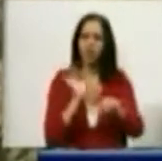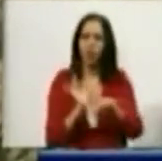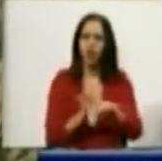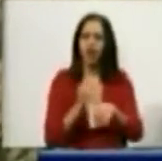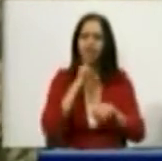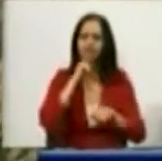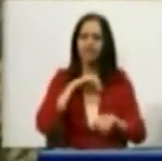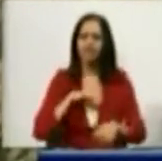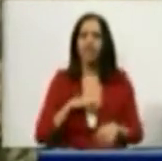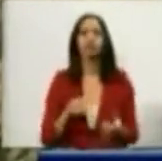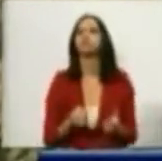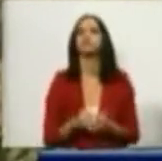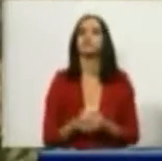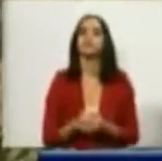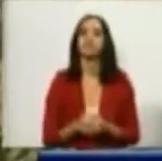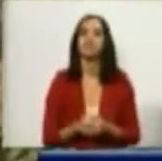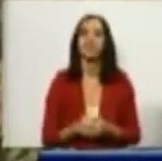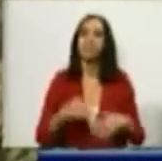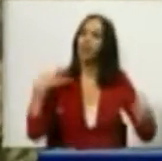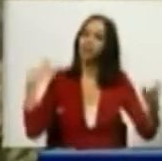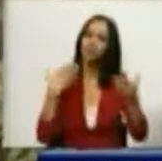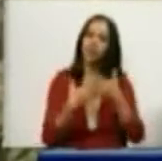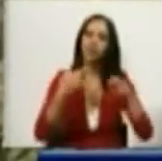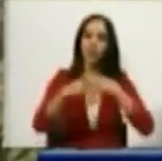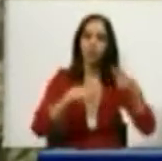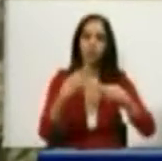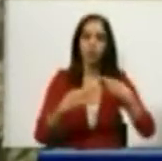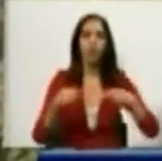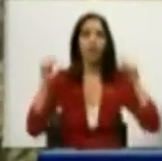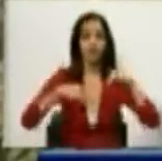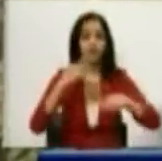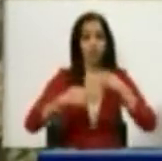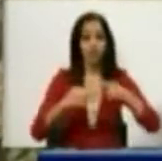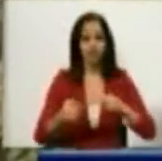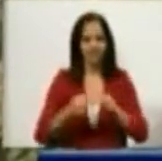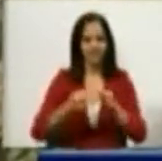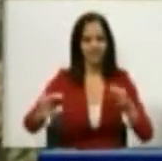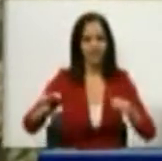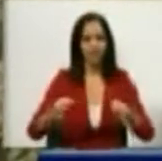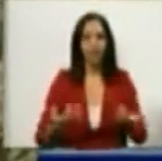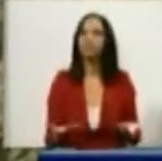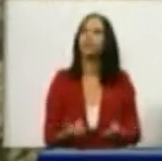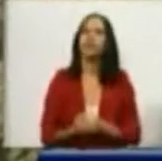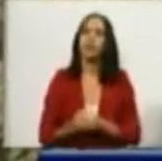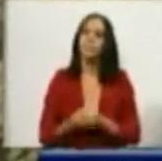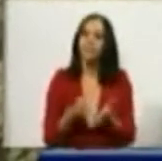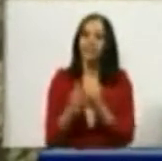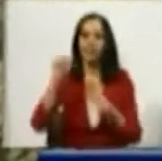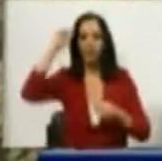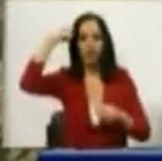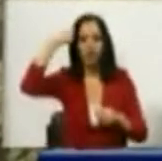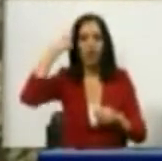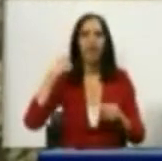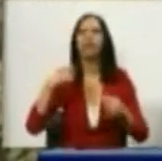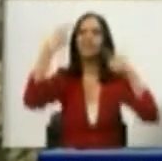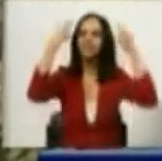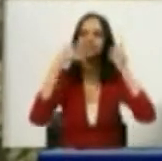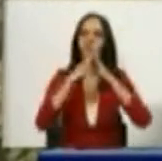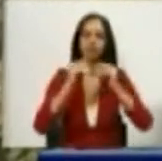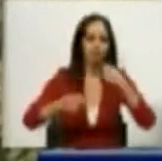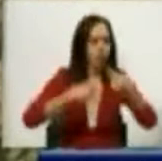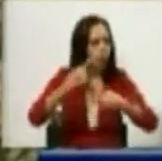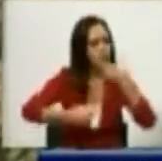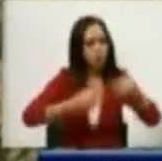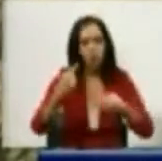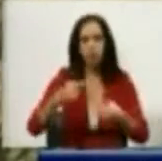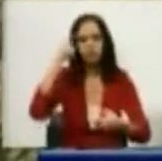la continuidad de esta Revolución que esta Revolución tenga largo aliento pasa por recordar a Hugo Chávez todos los días por